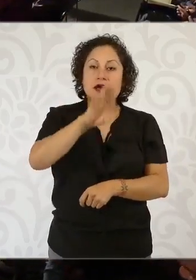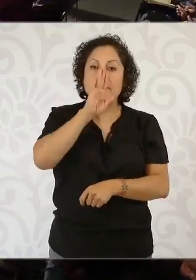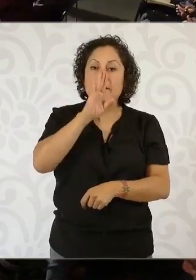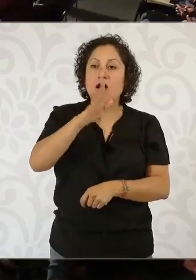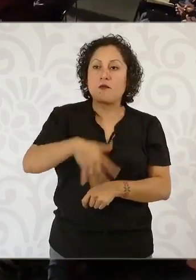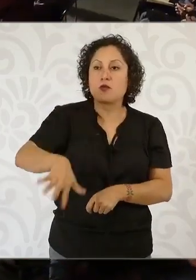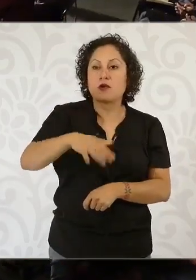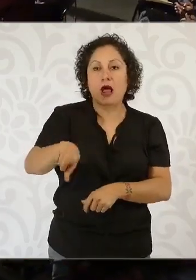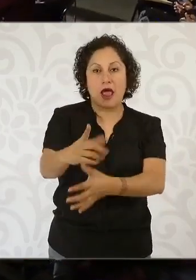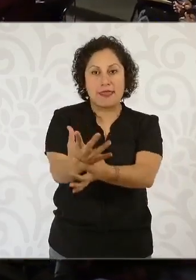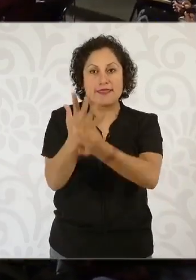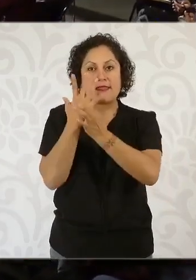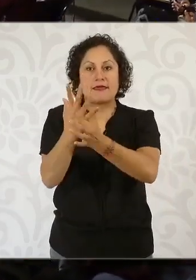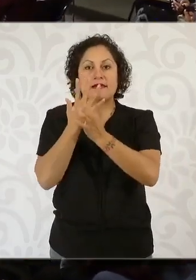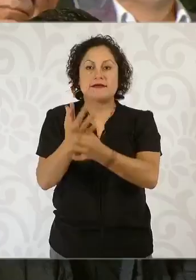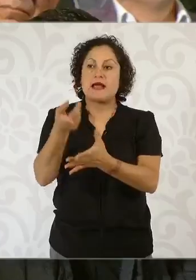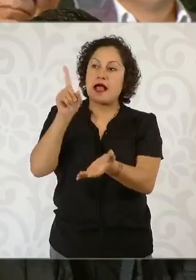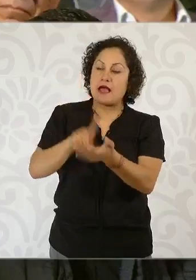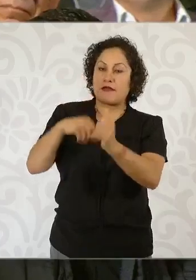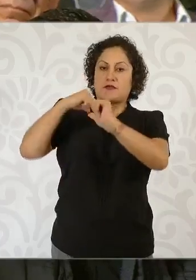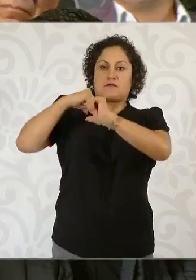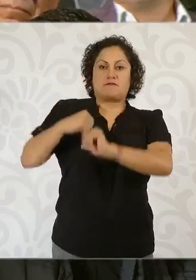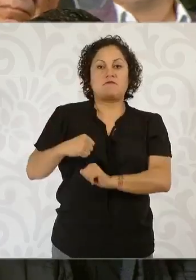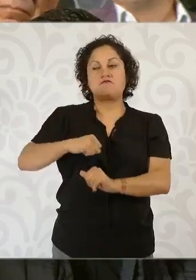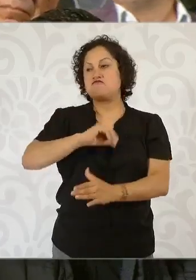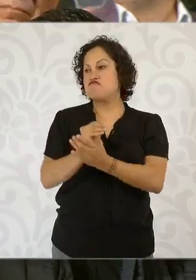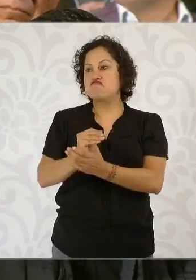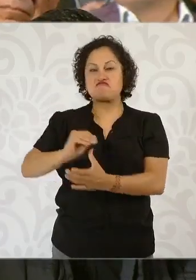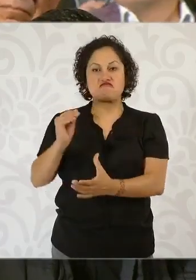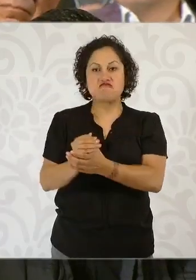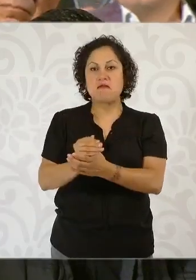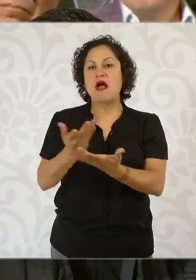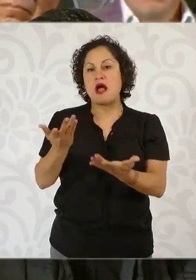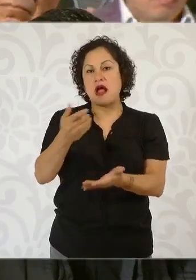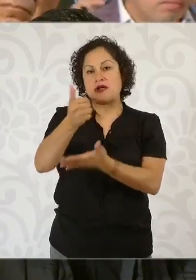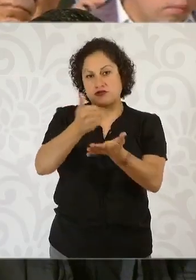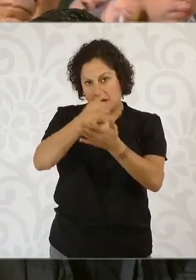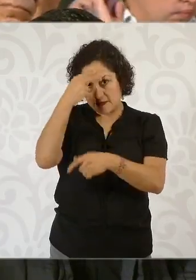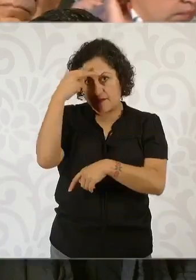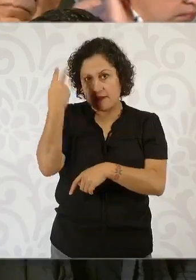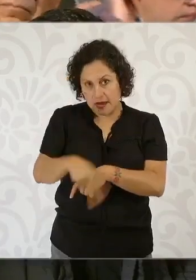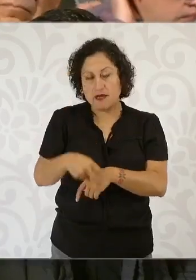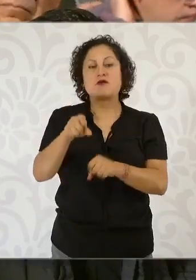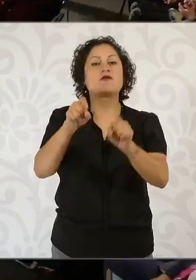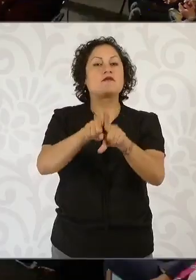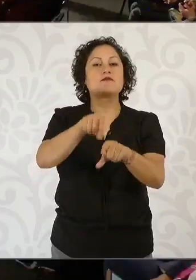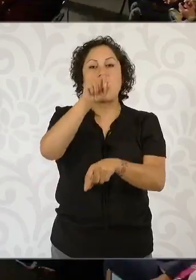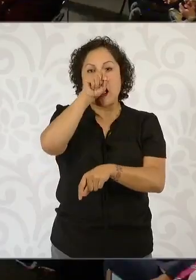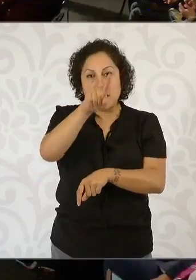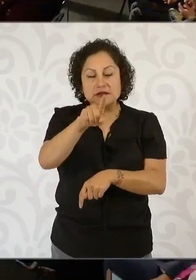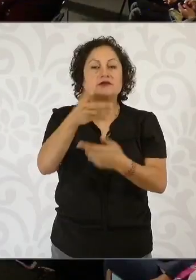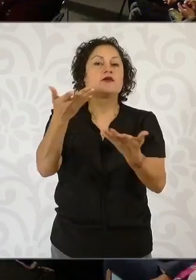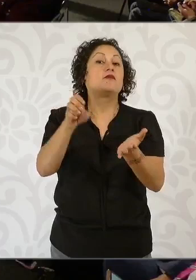es que autoridades han sido omisas en una labor integral de varios estados, desde la Ciudad de México, Estado de México, pero también en Jalisco. Por ejemplo,